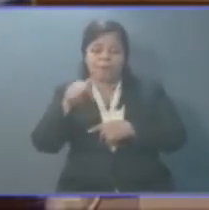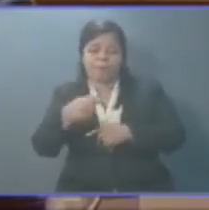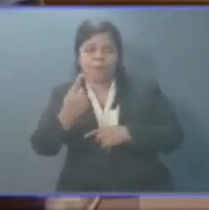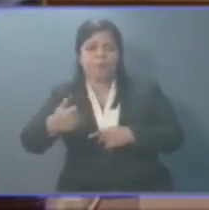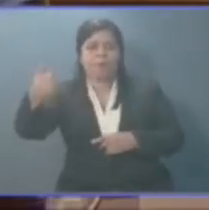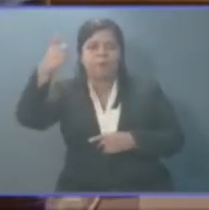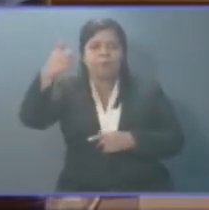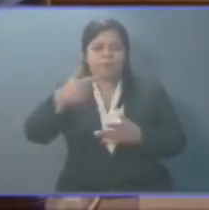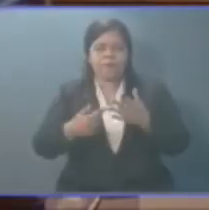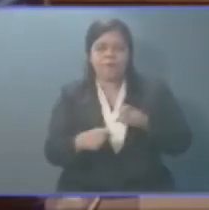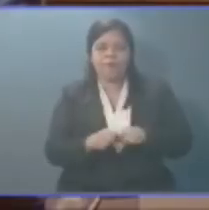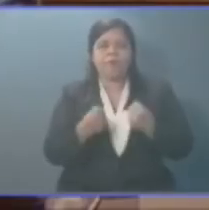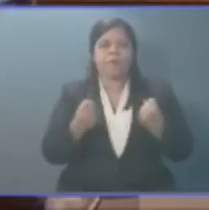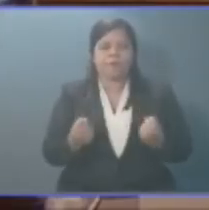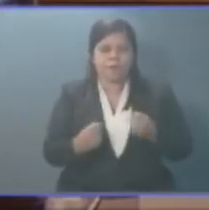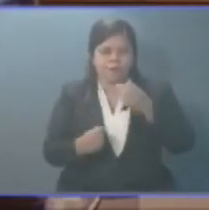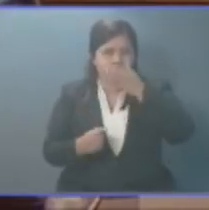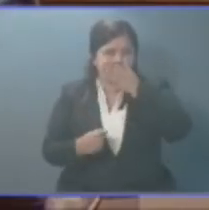los infractores de la ley.